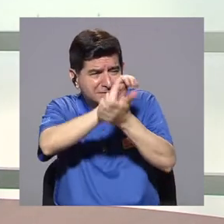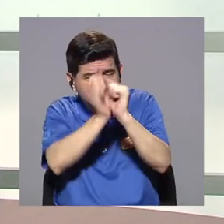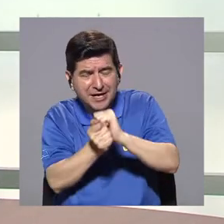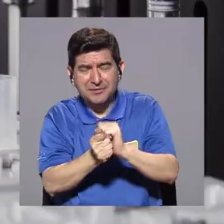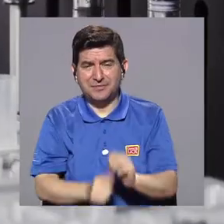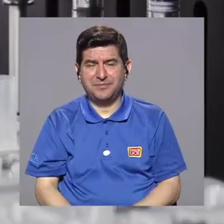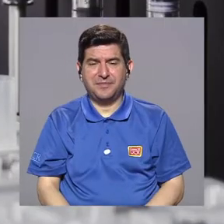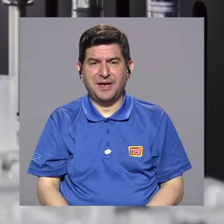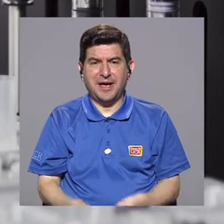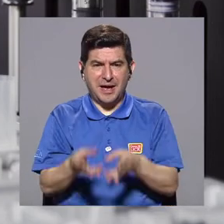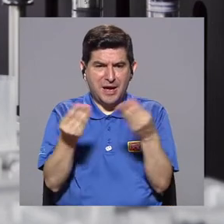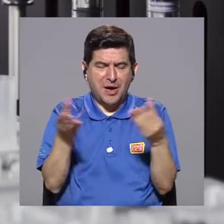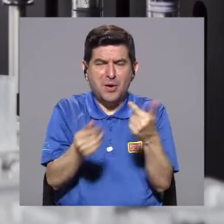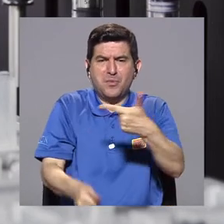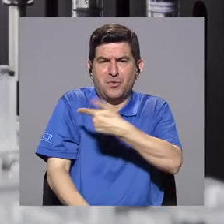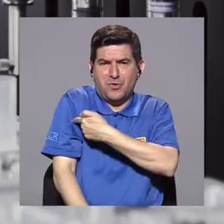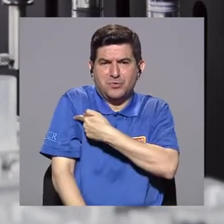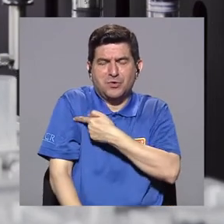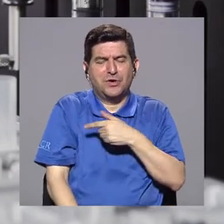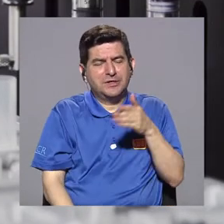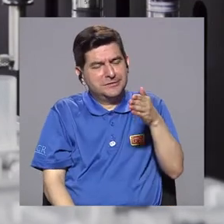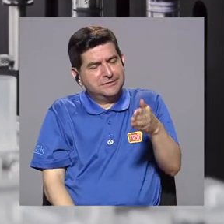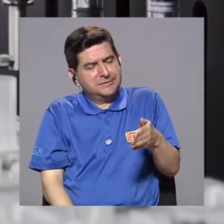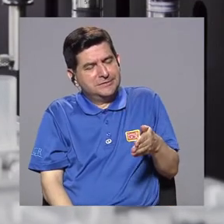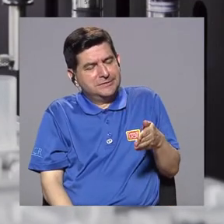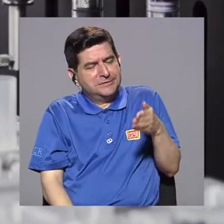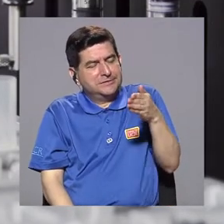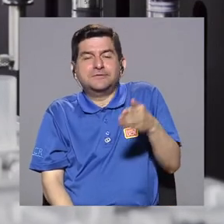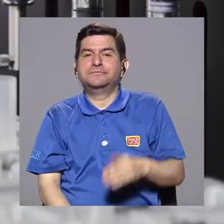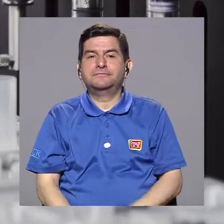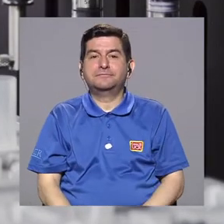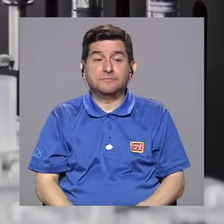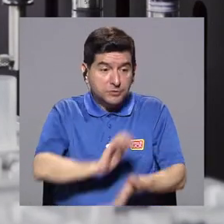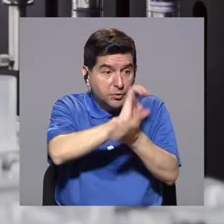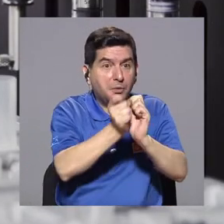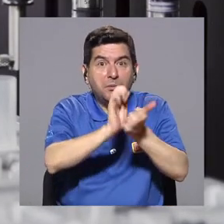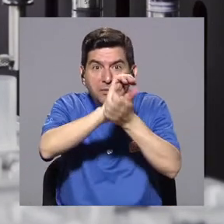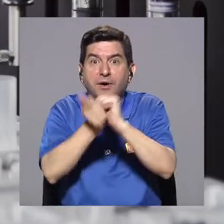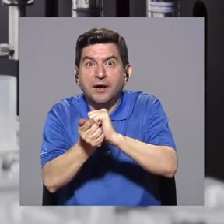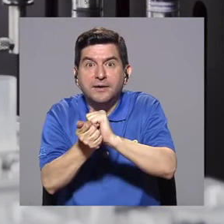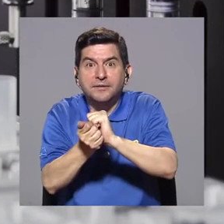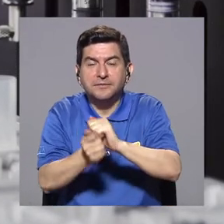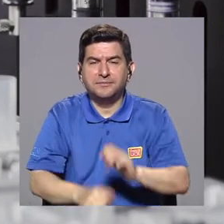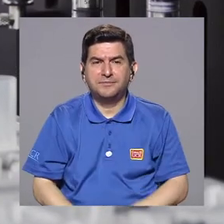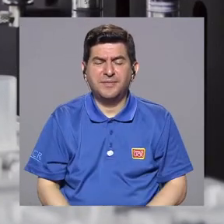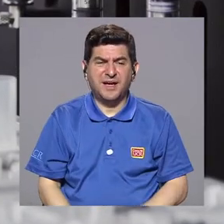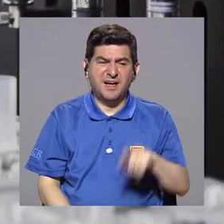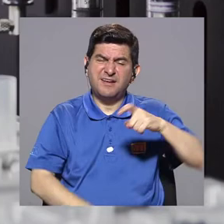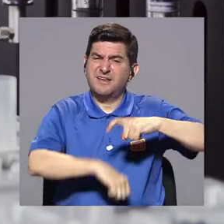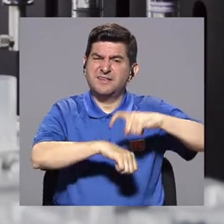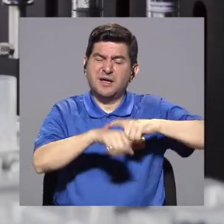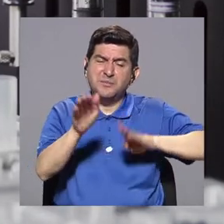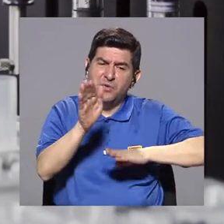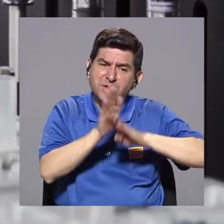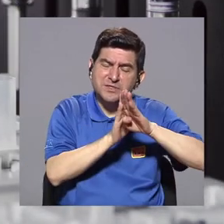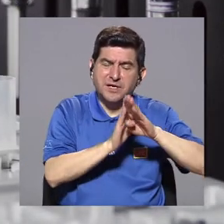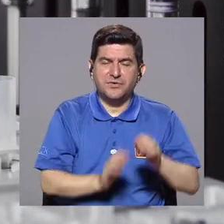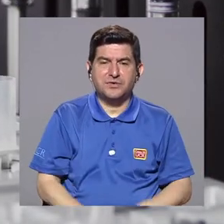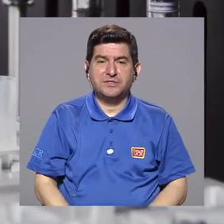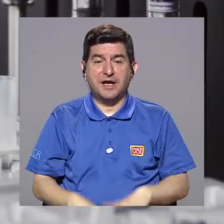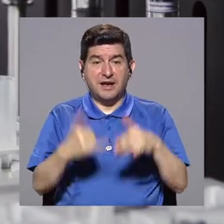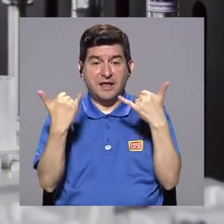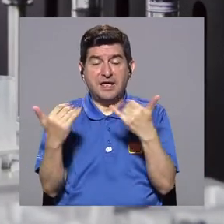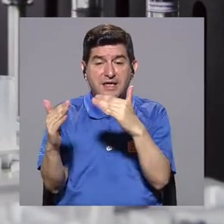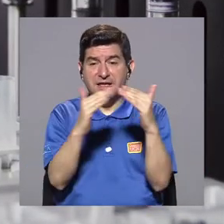tan cambiantes, todavía la producción de vacunas va más lento, porque al ser tan cambiante, se toma mucho tiempo desarrollando